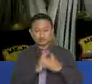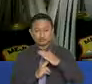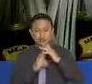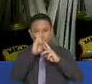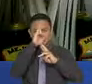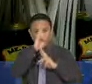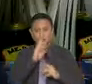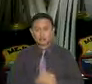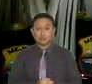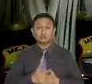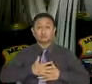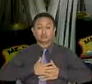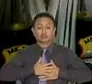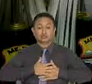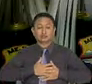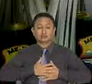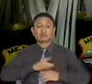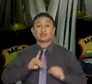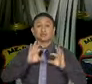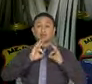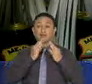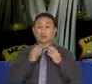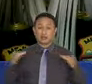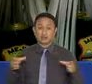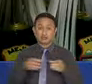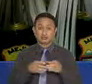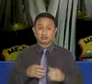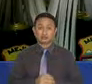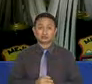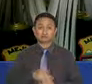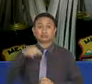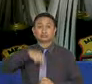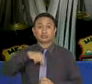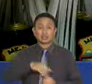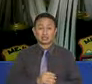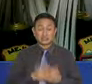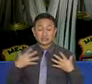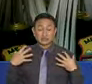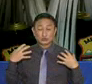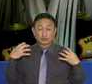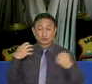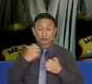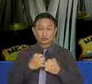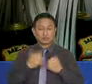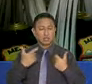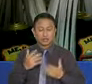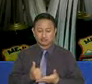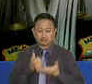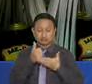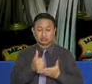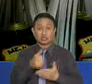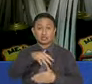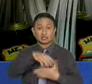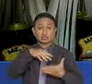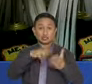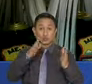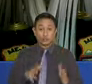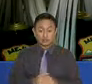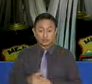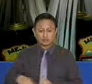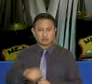que significa para mi hermandad somos una familia aquí nos liberamos de muchas cosas también ayudamos a los estudiantes a liberarse